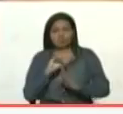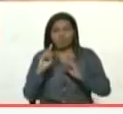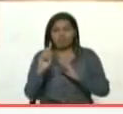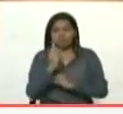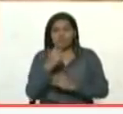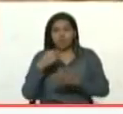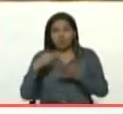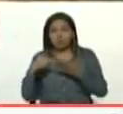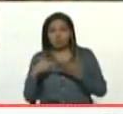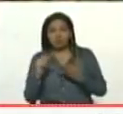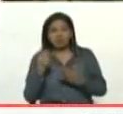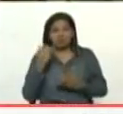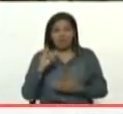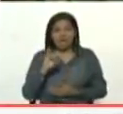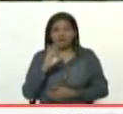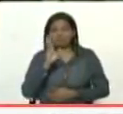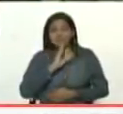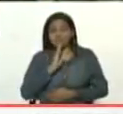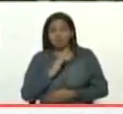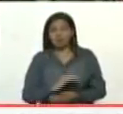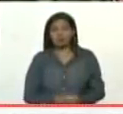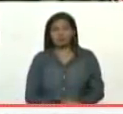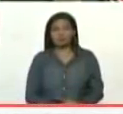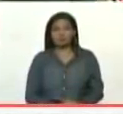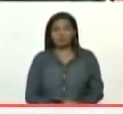prioridades crediticias del banco.